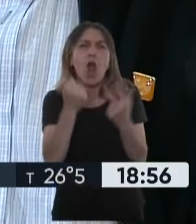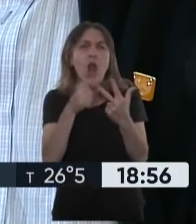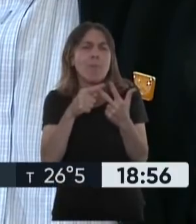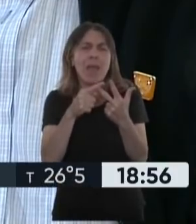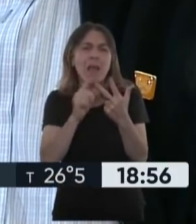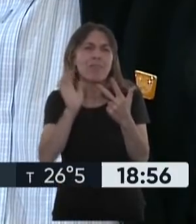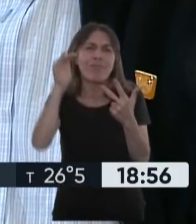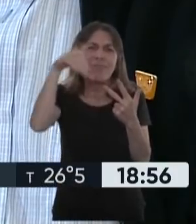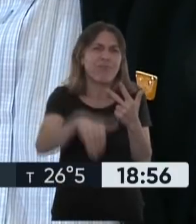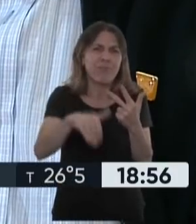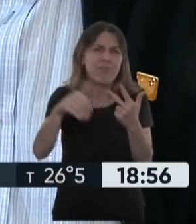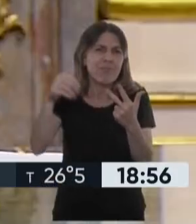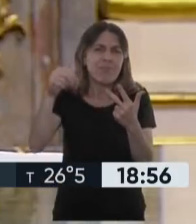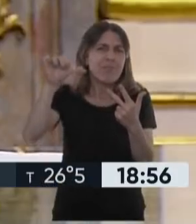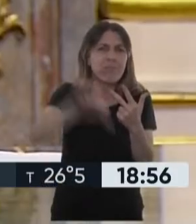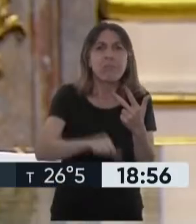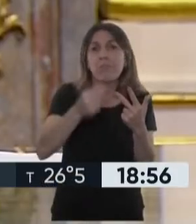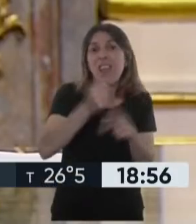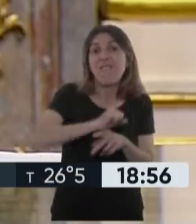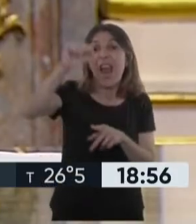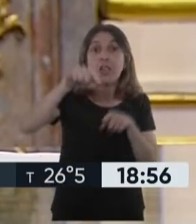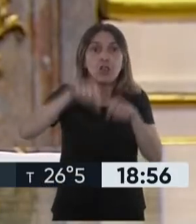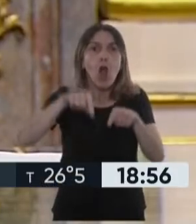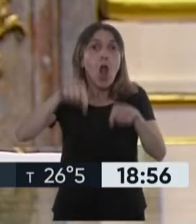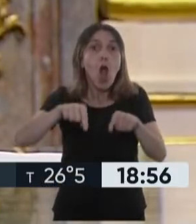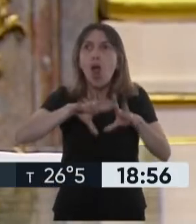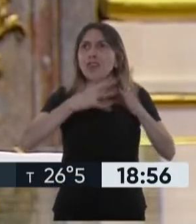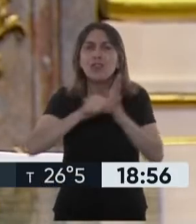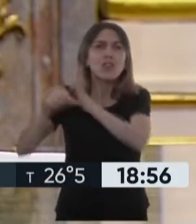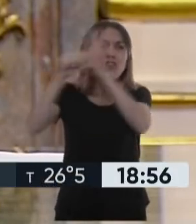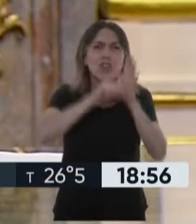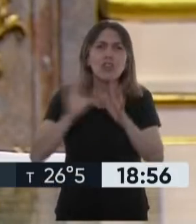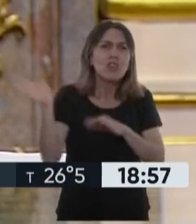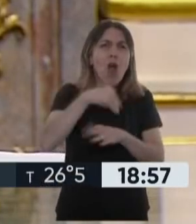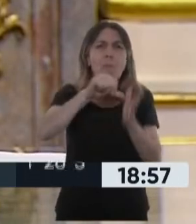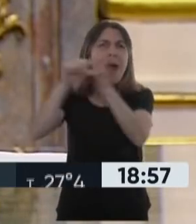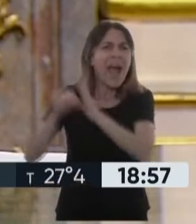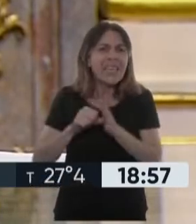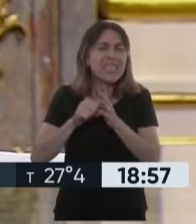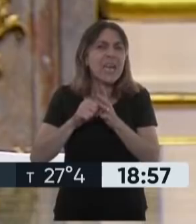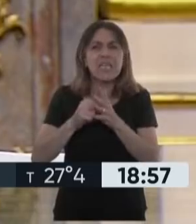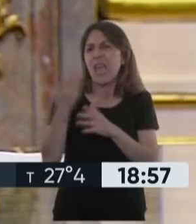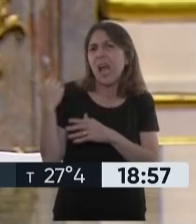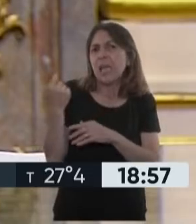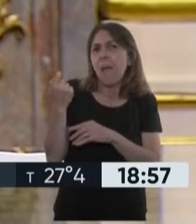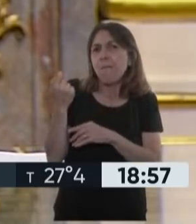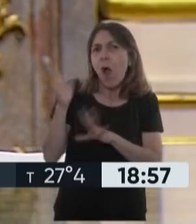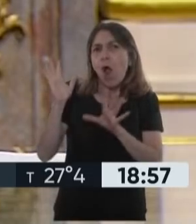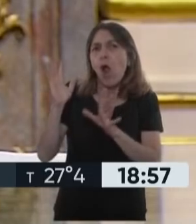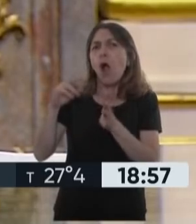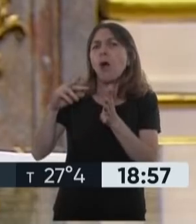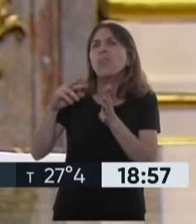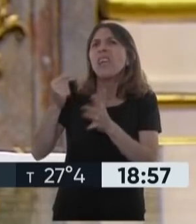cadenas productivas. El fenómeno de la inflación hoy es un fenómeno global. Países que hasta hace muy poco tiempo no